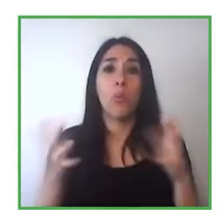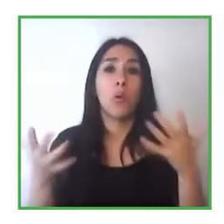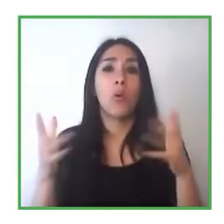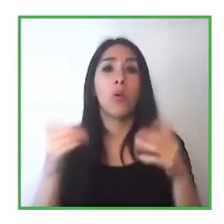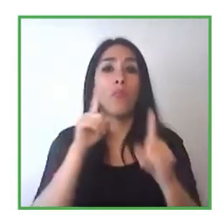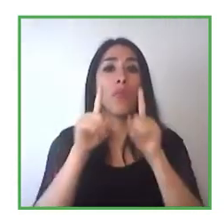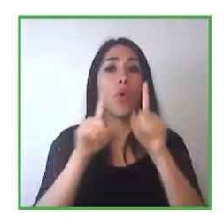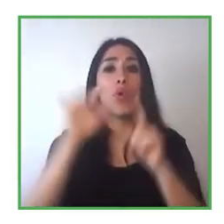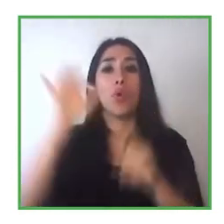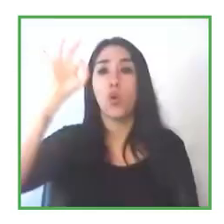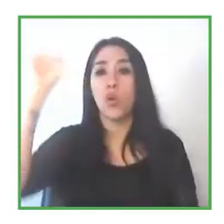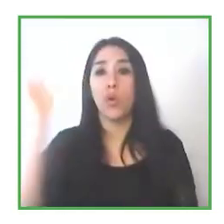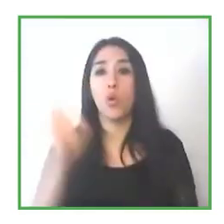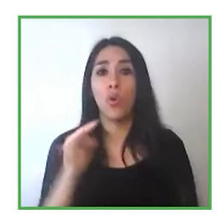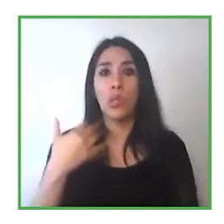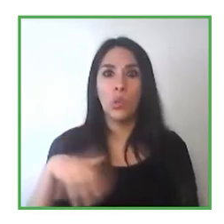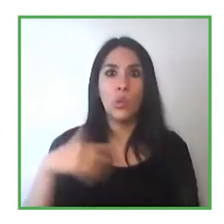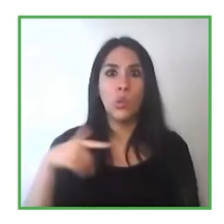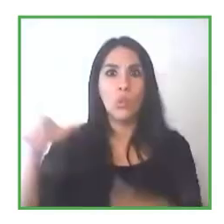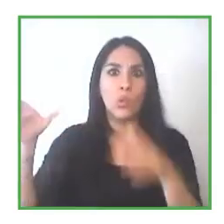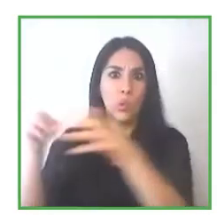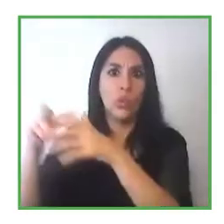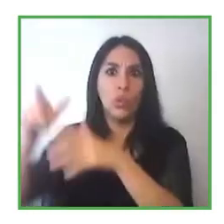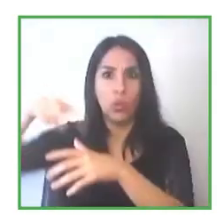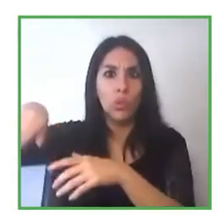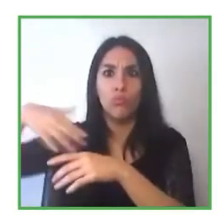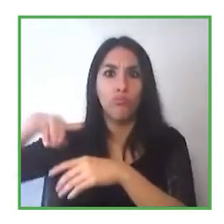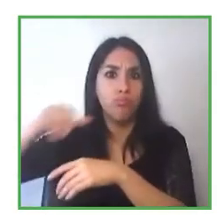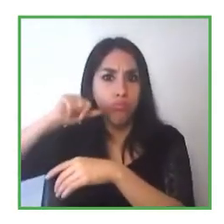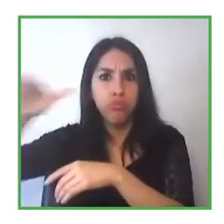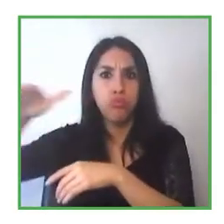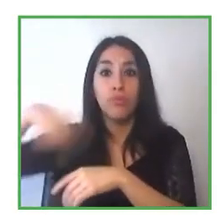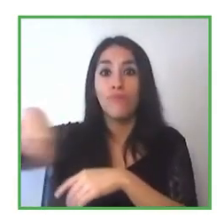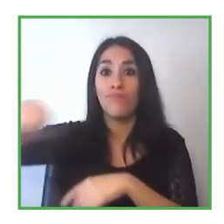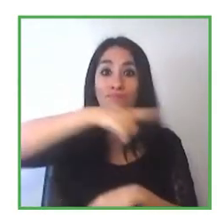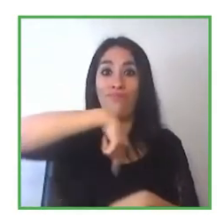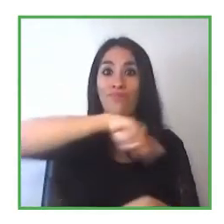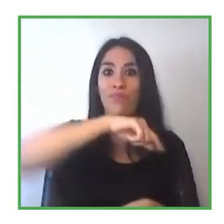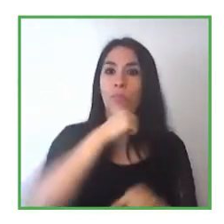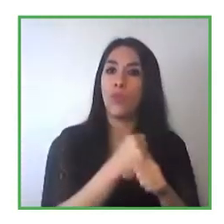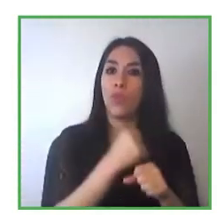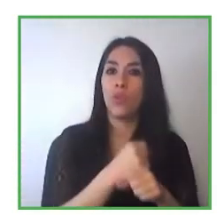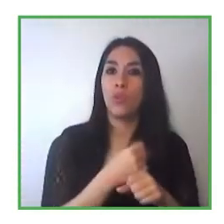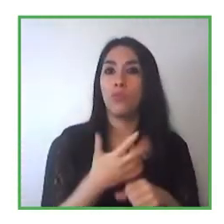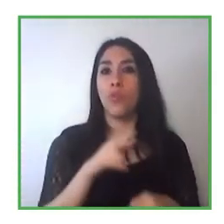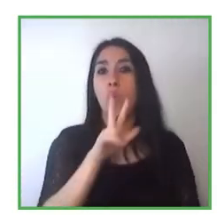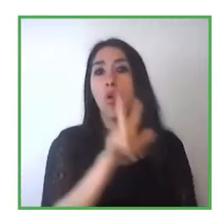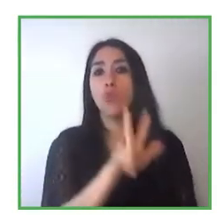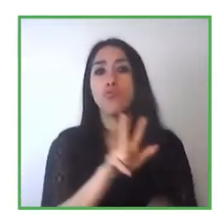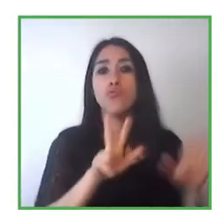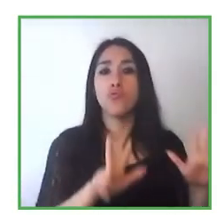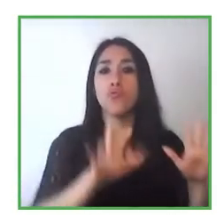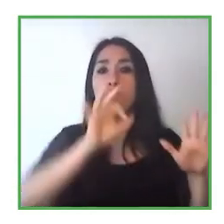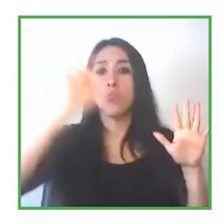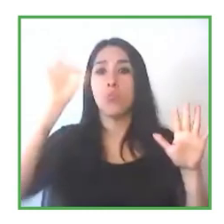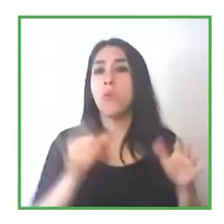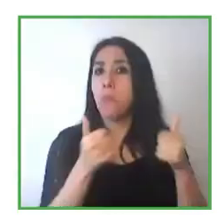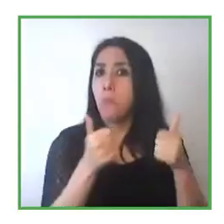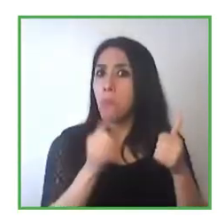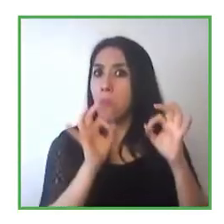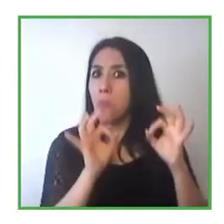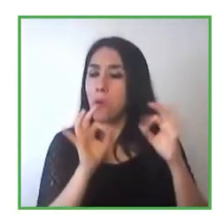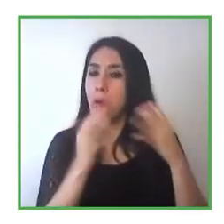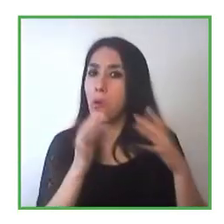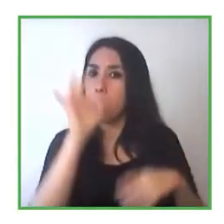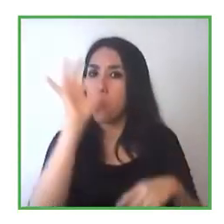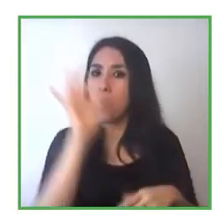colectivos en situación vulnerable, es un colectivo quizá más difícil, y estamos en 9. Por lo tanto, los contratos van en línea en los contratos que